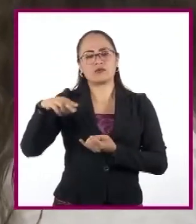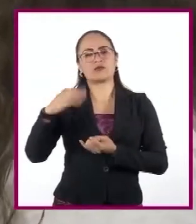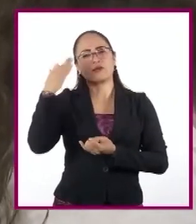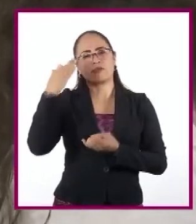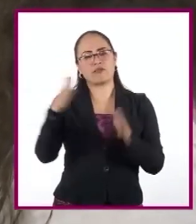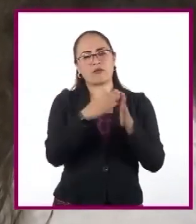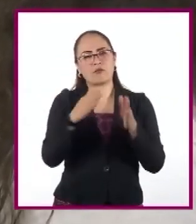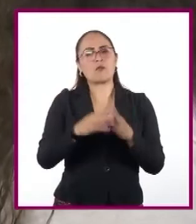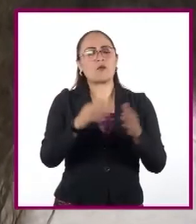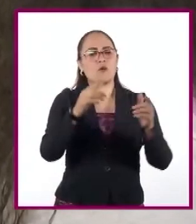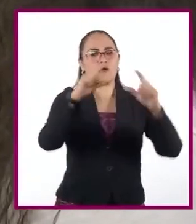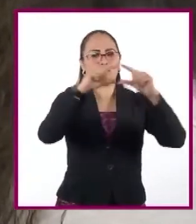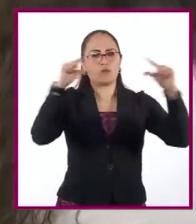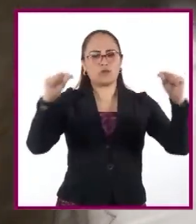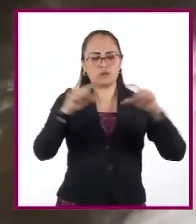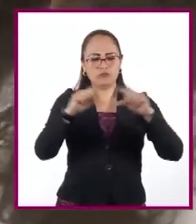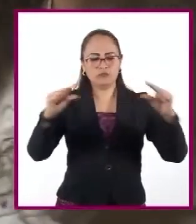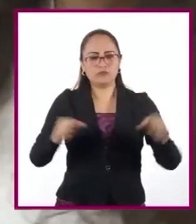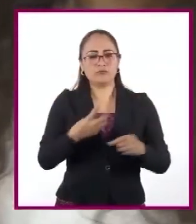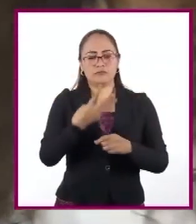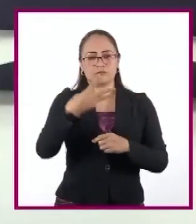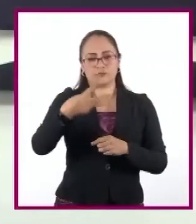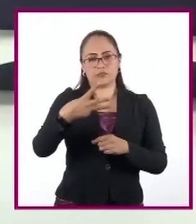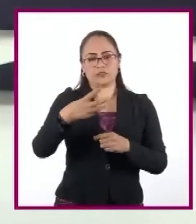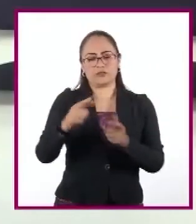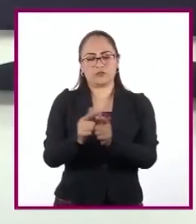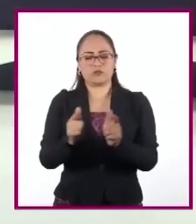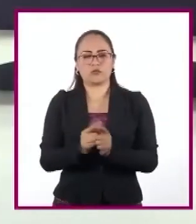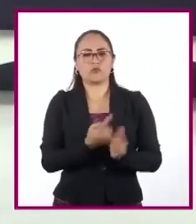3 y en el grupo 1.